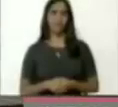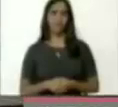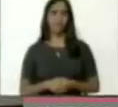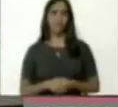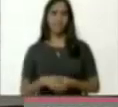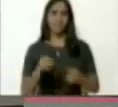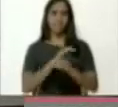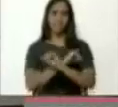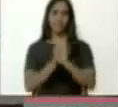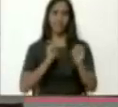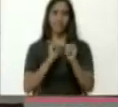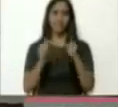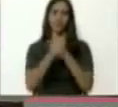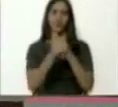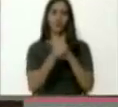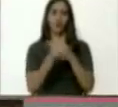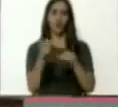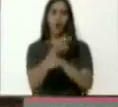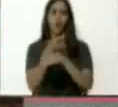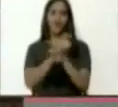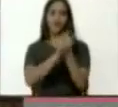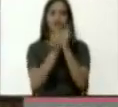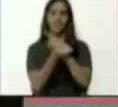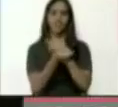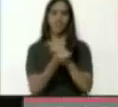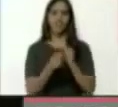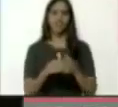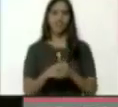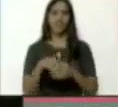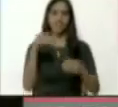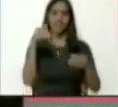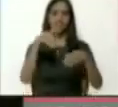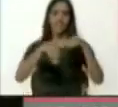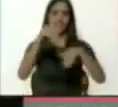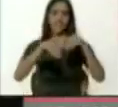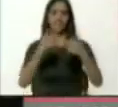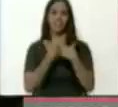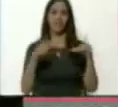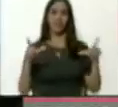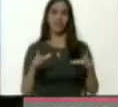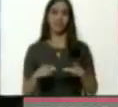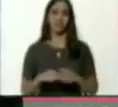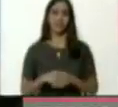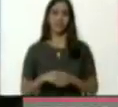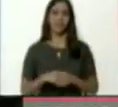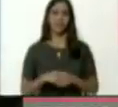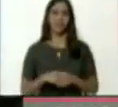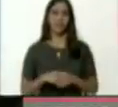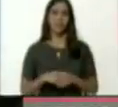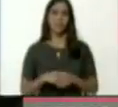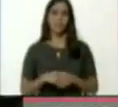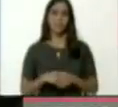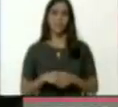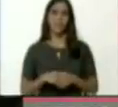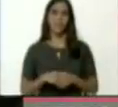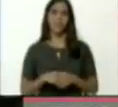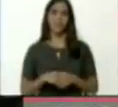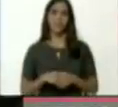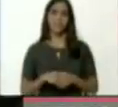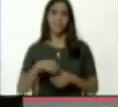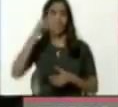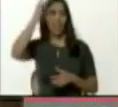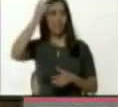Cese de la usurpación. Gobierno de transición. ¿Cómo es la otra vaina? Elecciones. Y elecciones libres. Elecciones libres. Qué